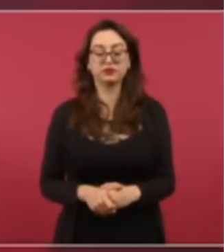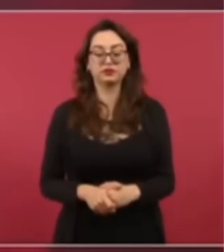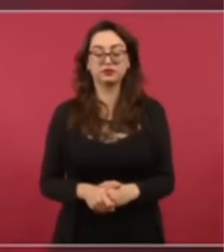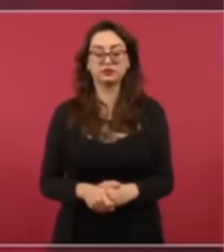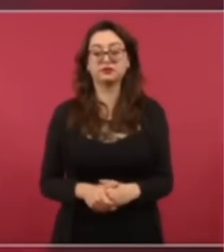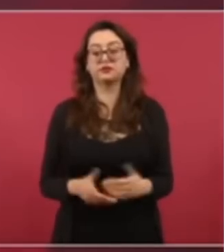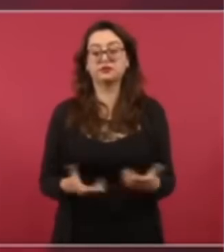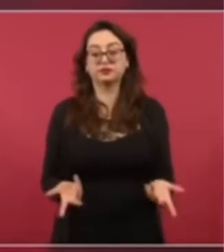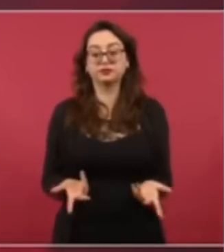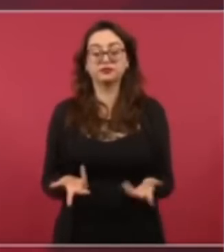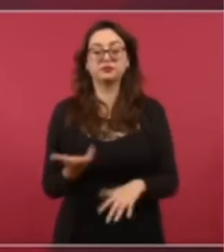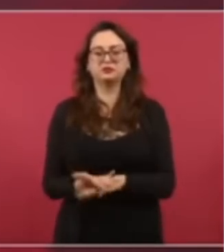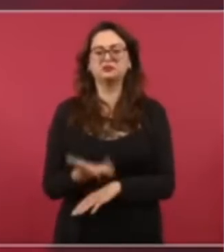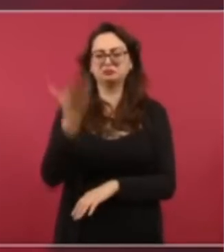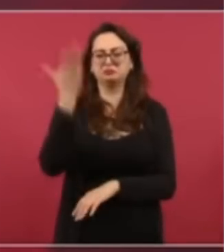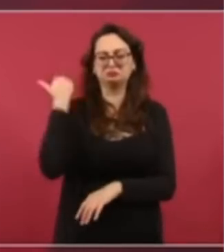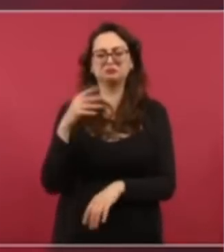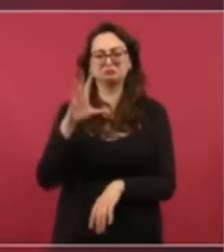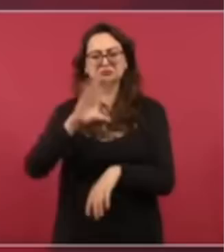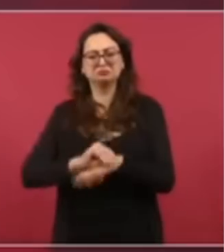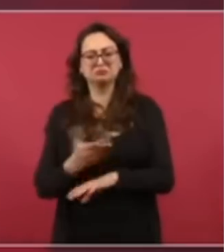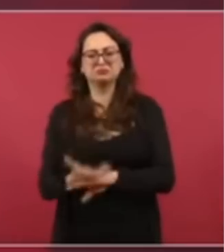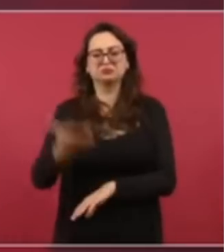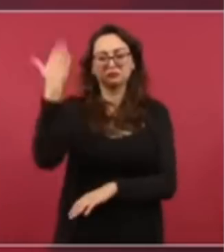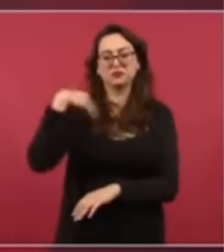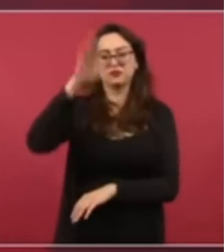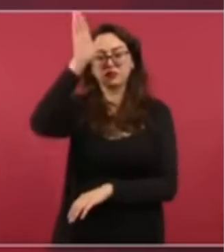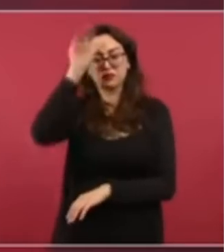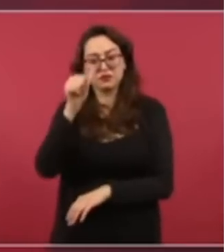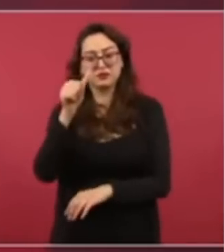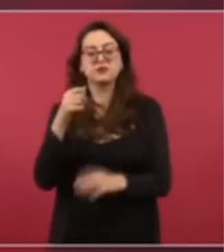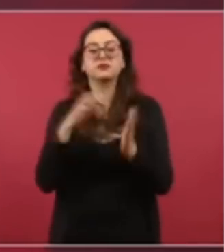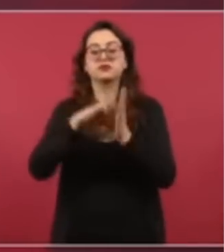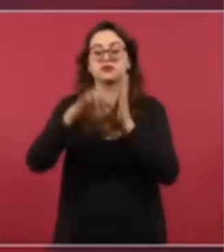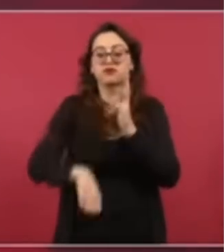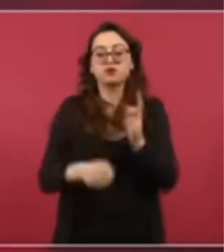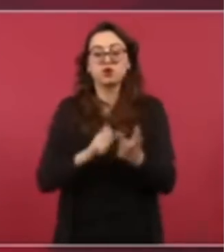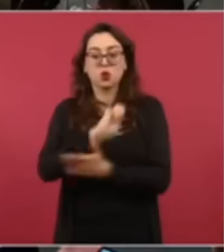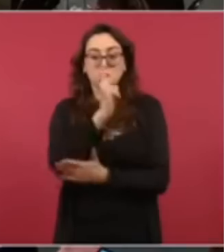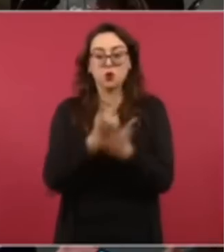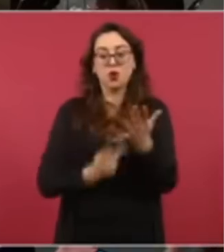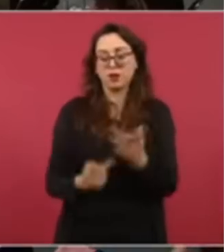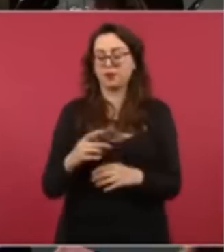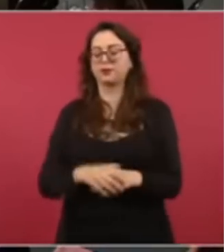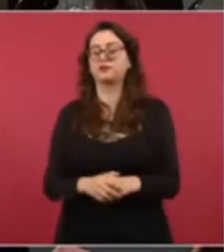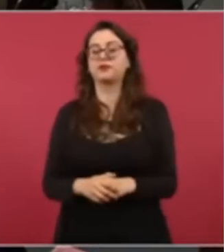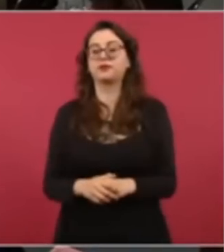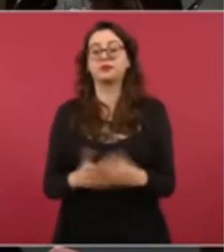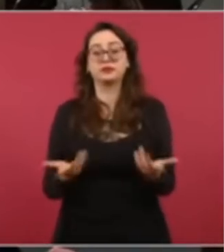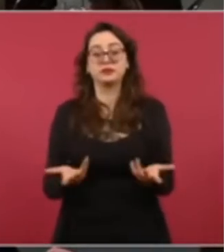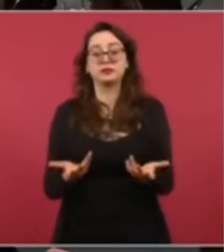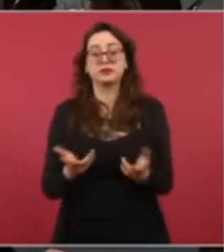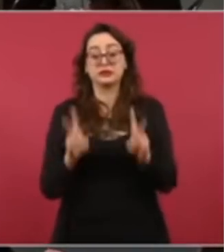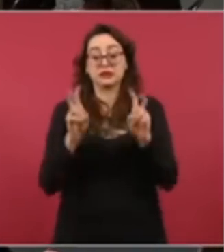se ponían de acuerdo. O sea, el Rápido y Furioso, aunque diga Calderón que no